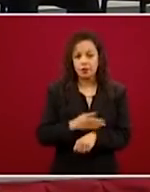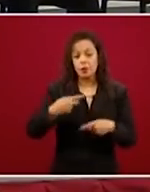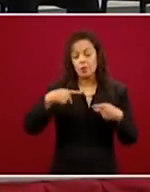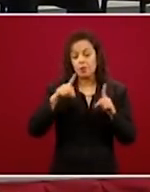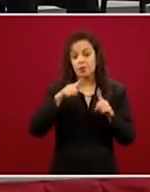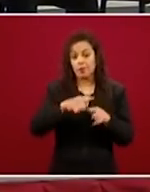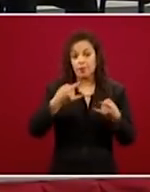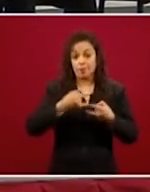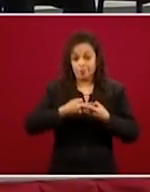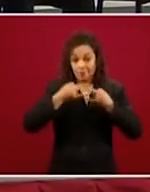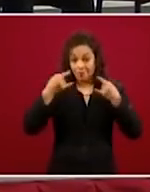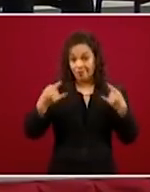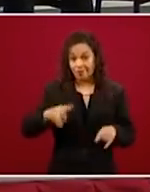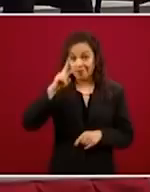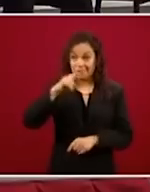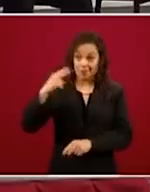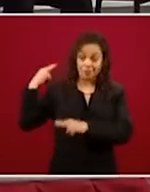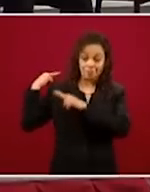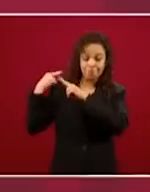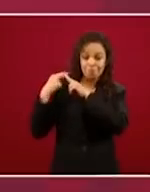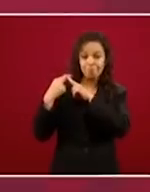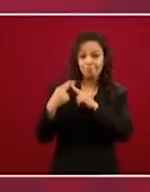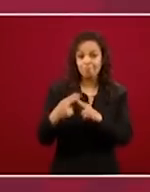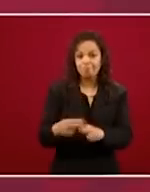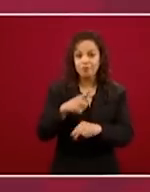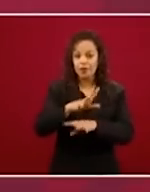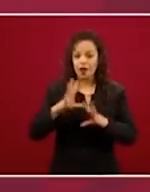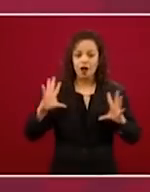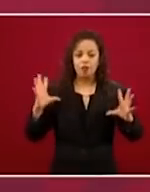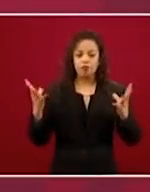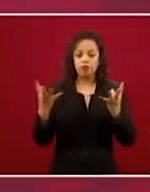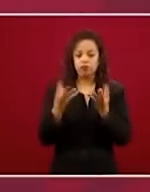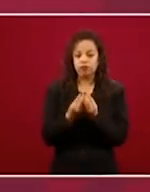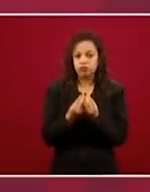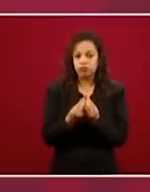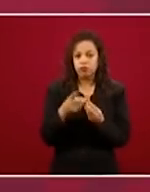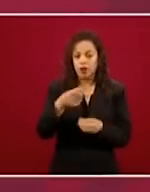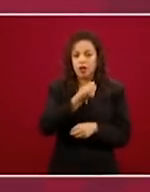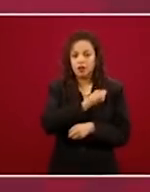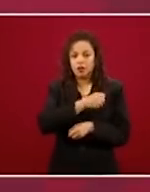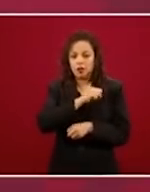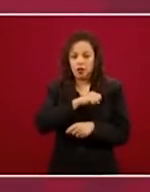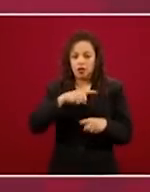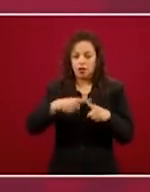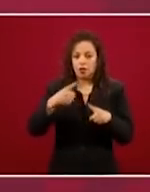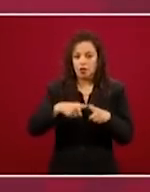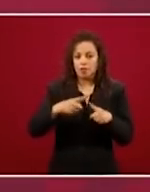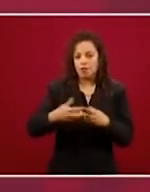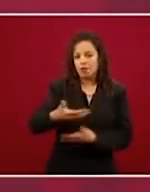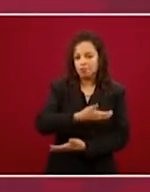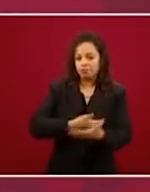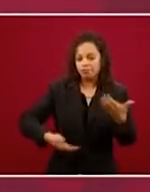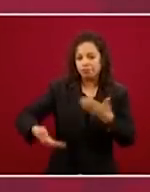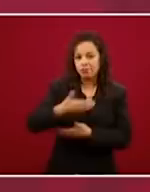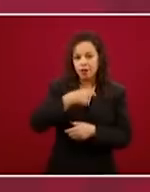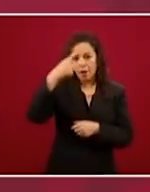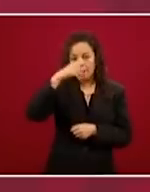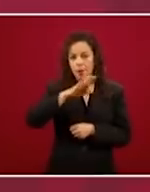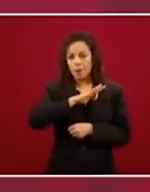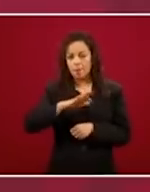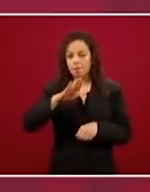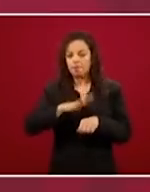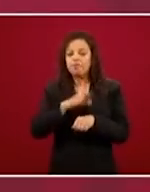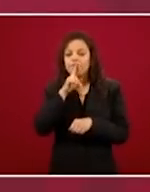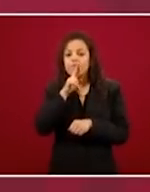integración de las instituciones nacionales de salud en estos esquemas de intercambios servicios de adopción de mejores prácticas y